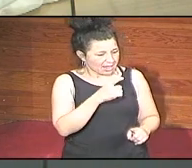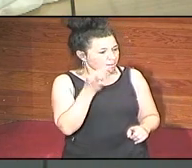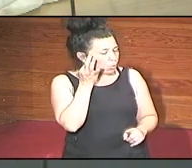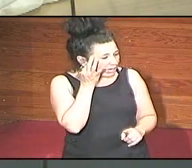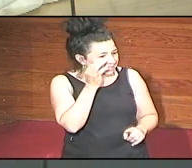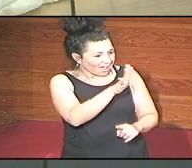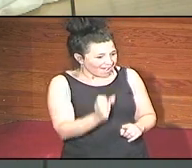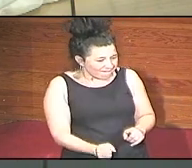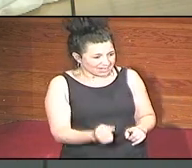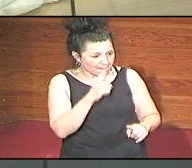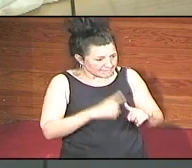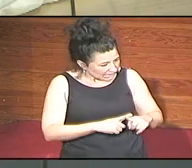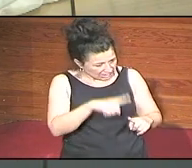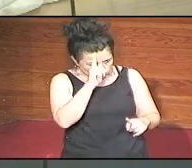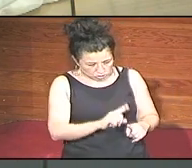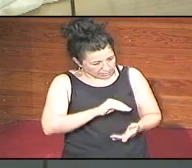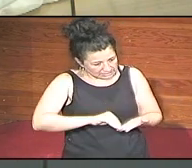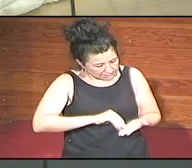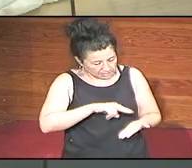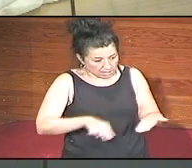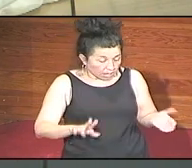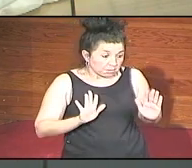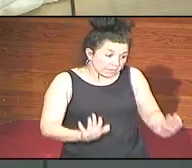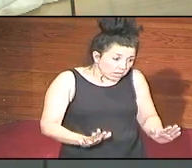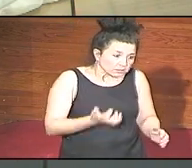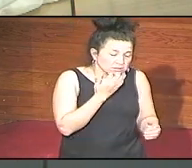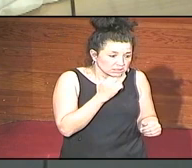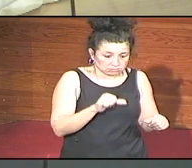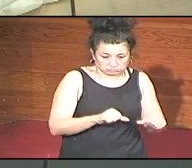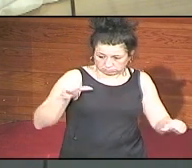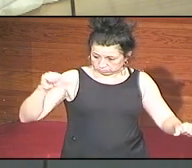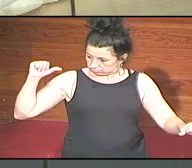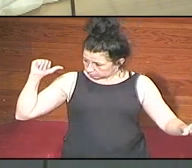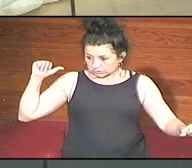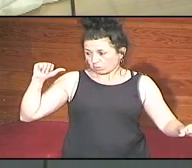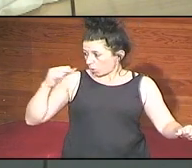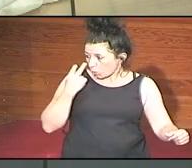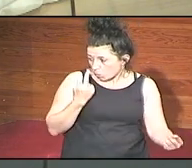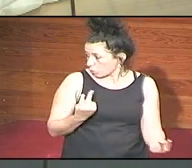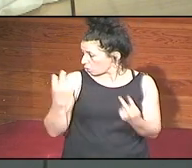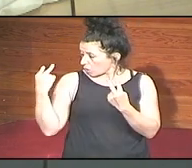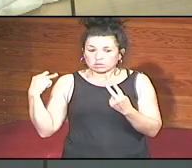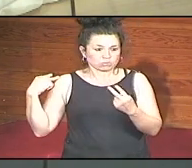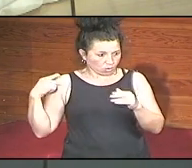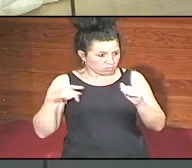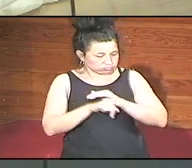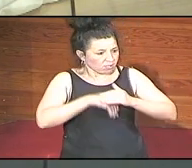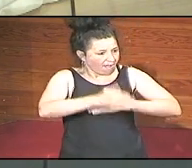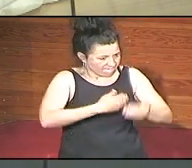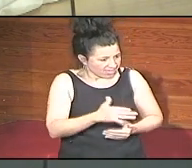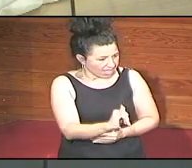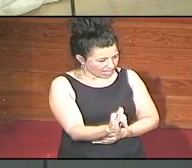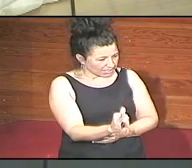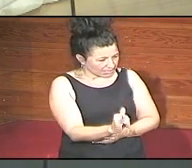pero en las iluminadas con perspectiva ostia pues había unos unos grandes avances y creo que esa cuestión de la perspectiva es